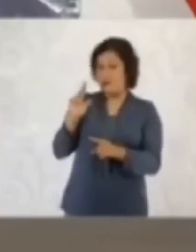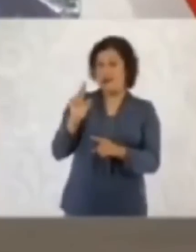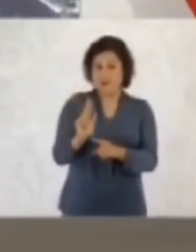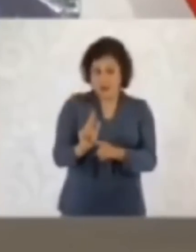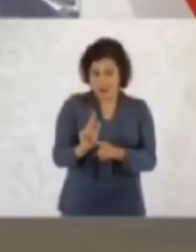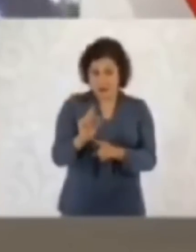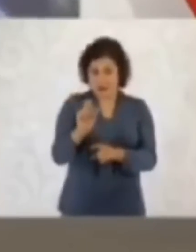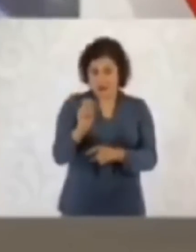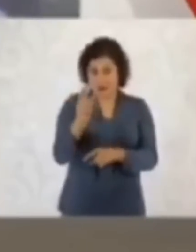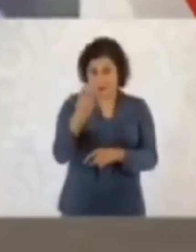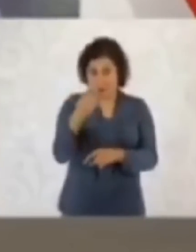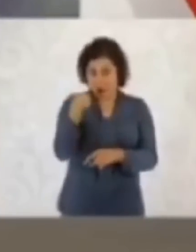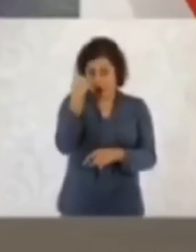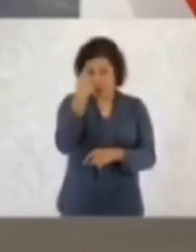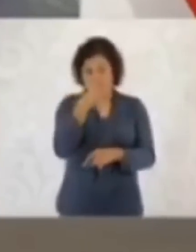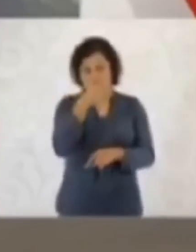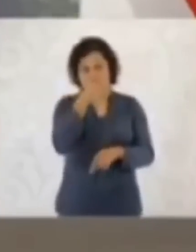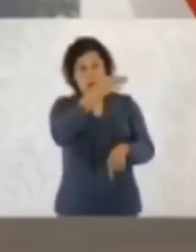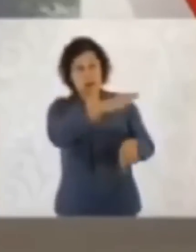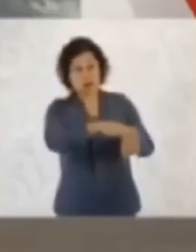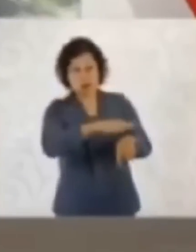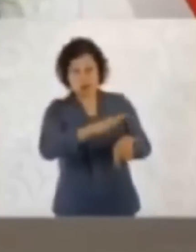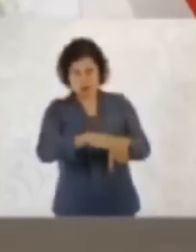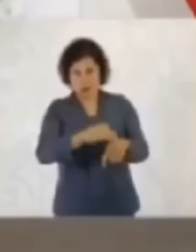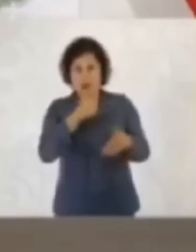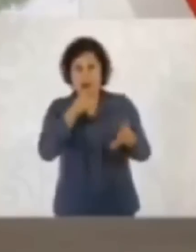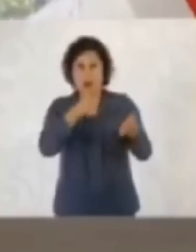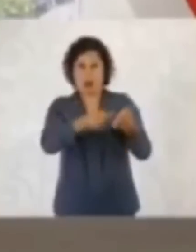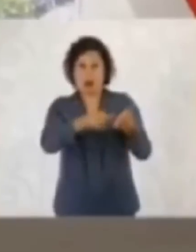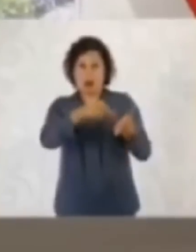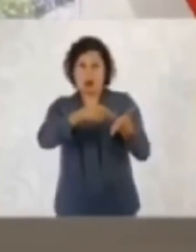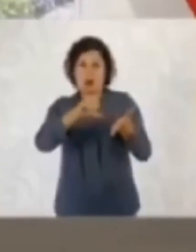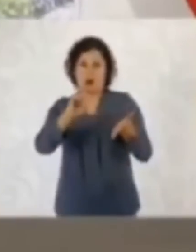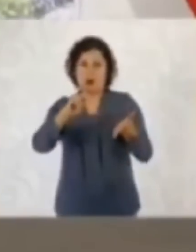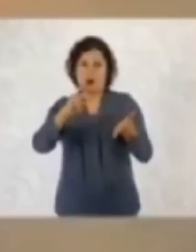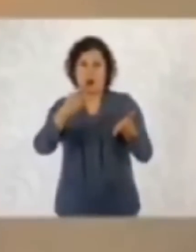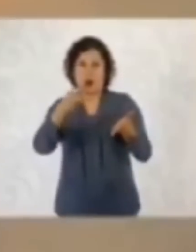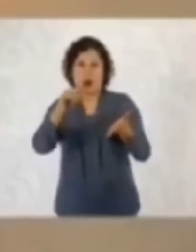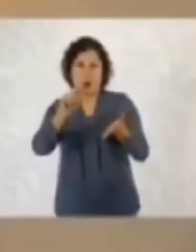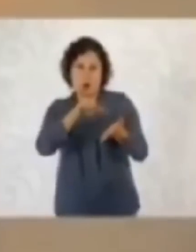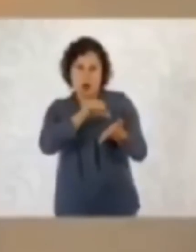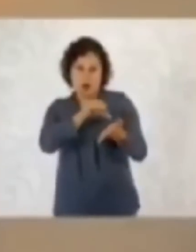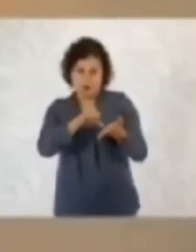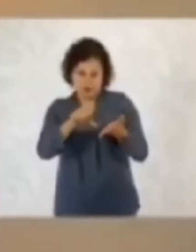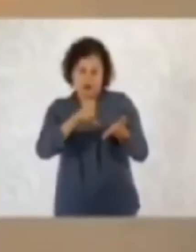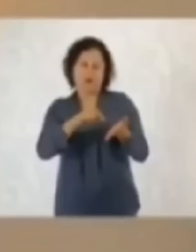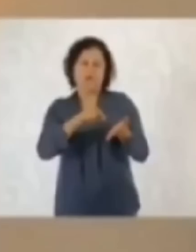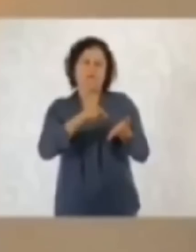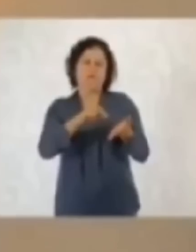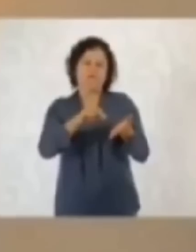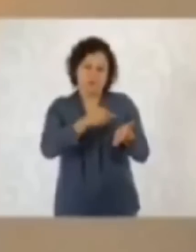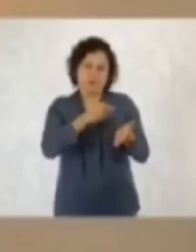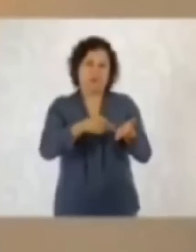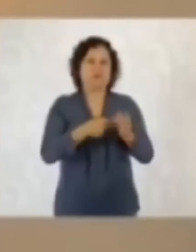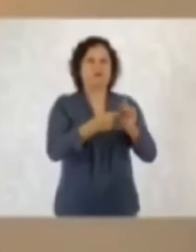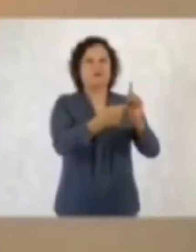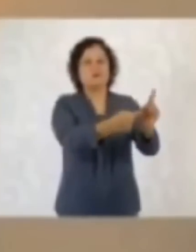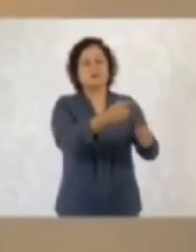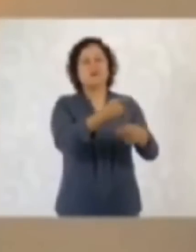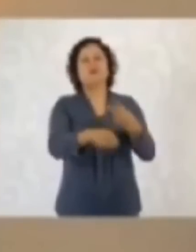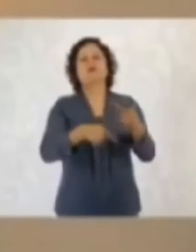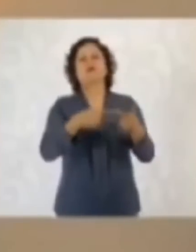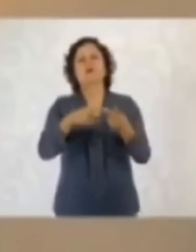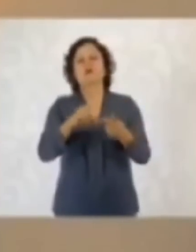se llevó a cabo la notificación de la Conagua. Se llevó a cabo un escrito de un